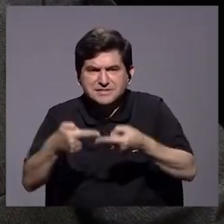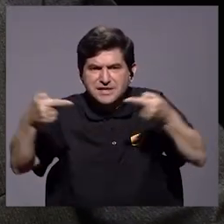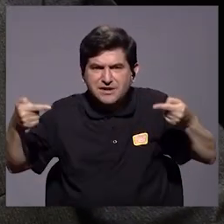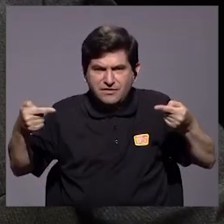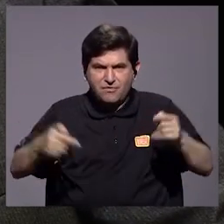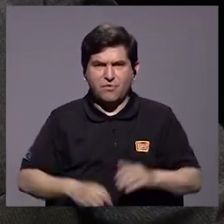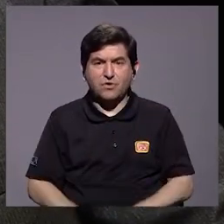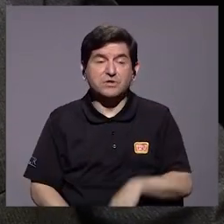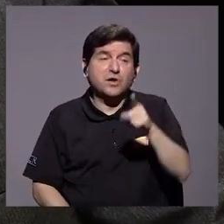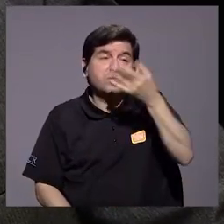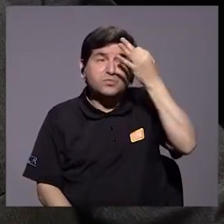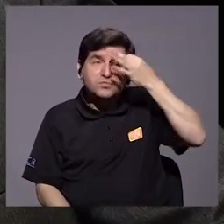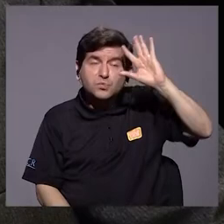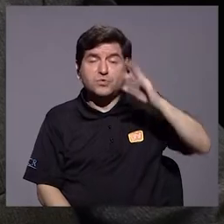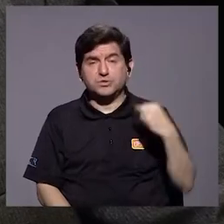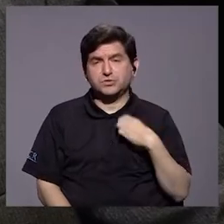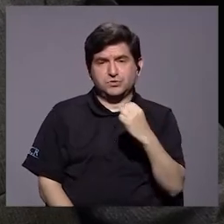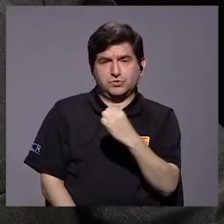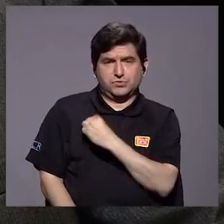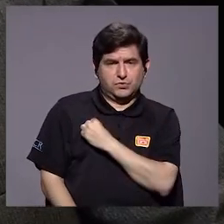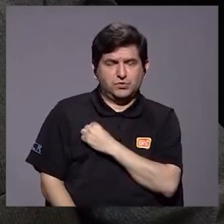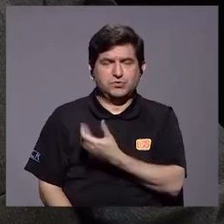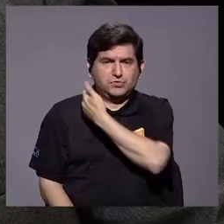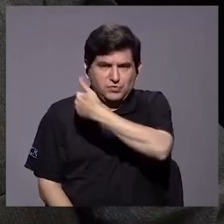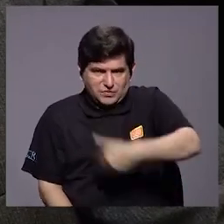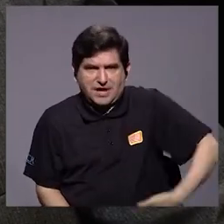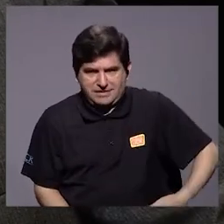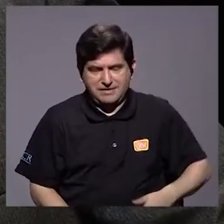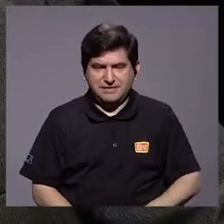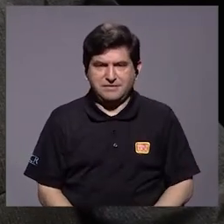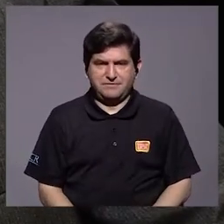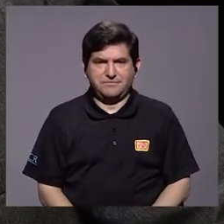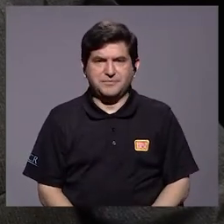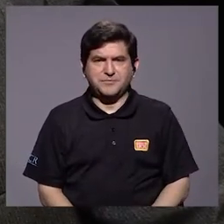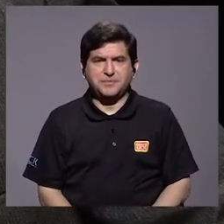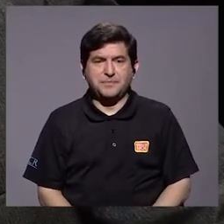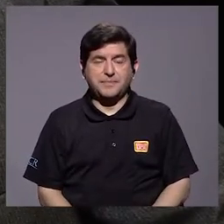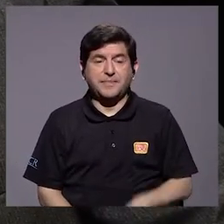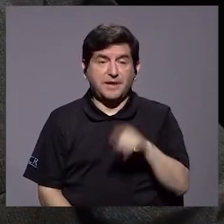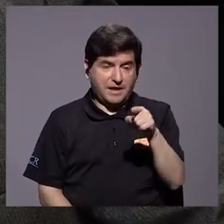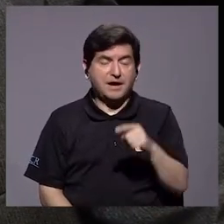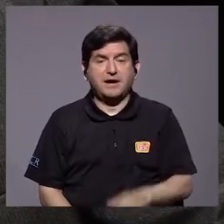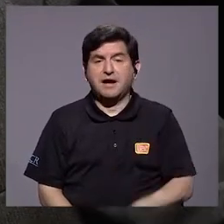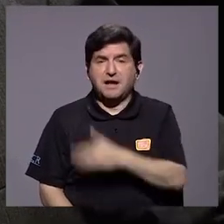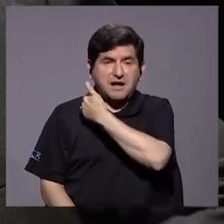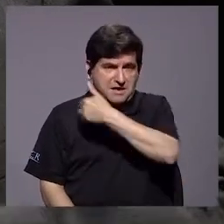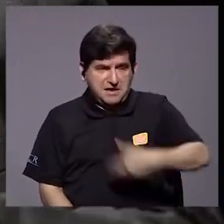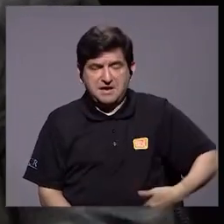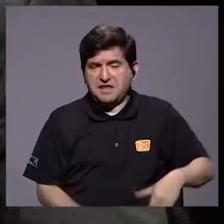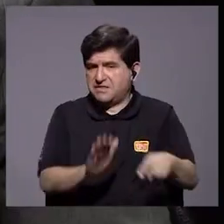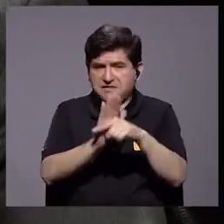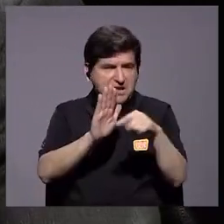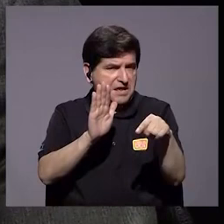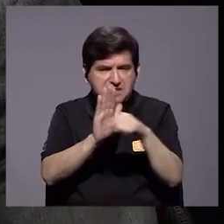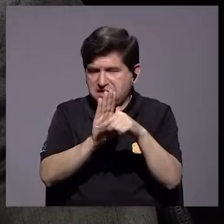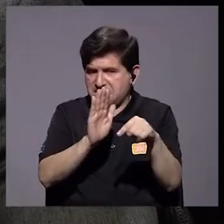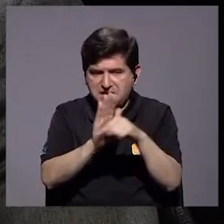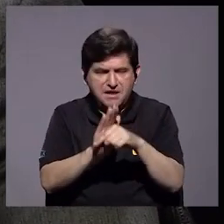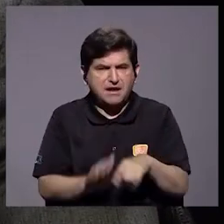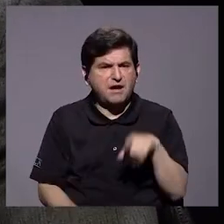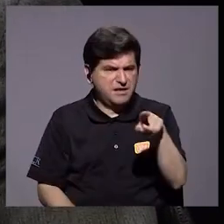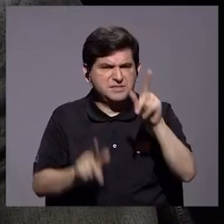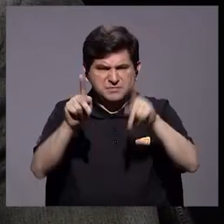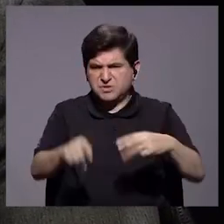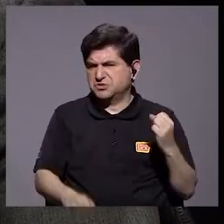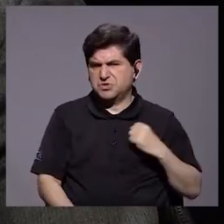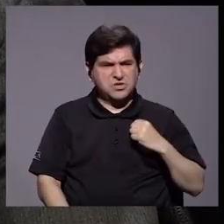contra un supuesto socio del club sport herediano al cual el club sport herediano niega que digamos